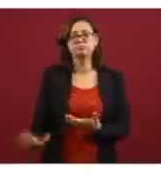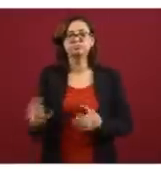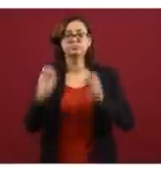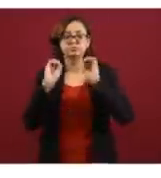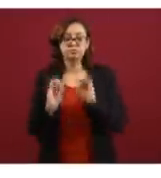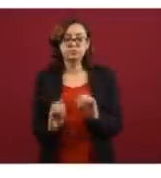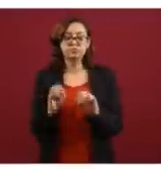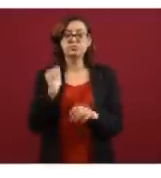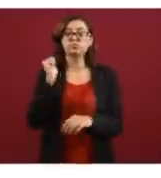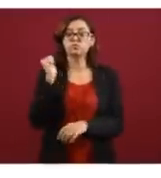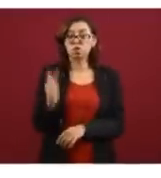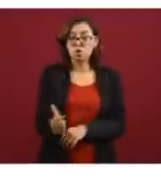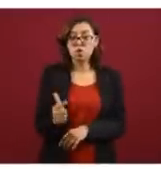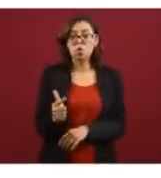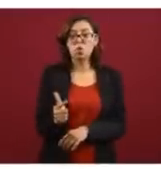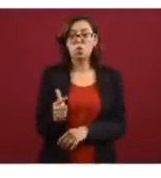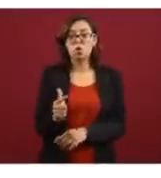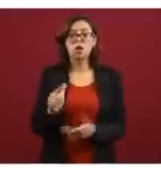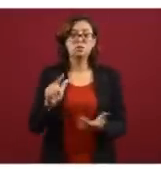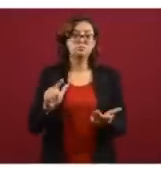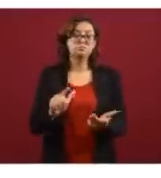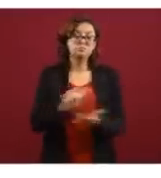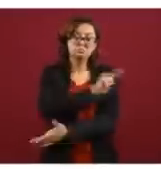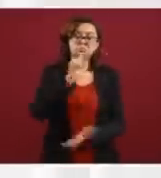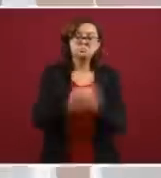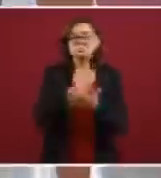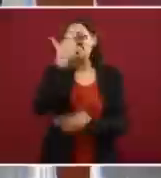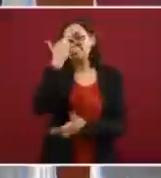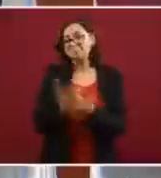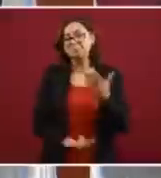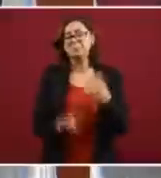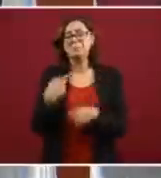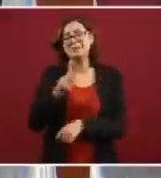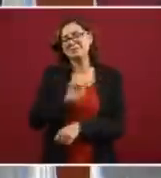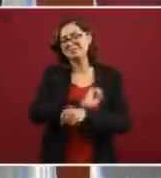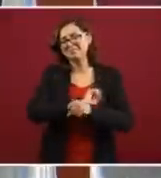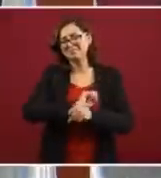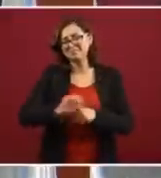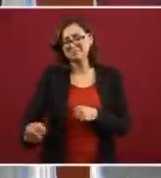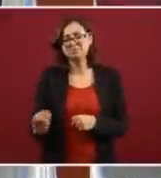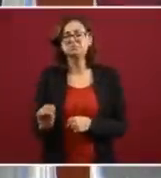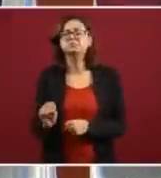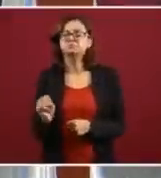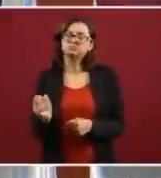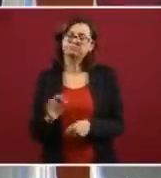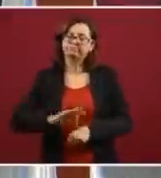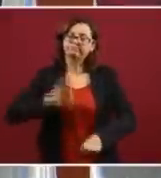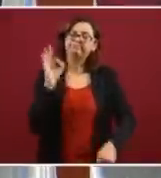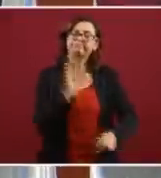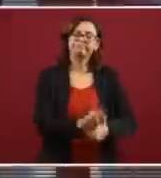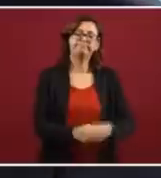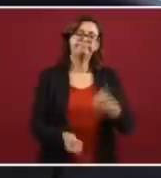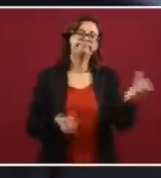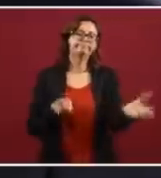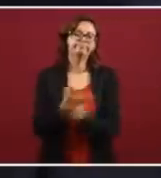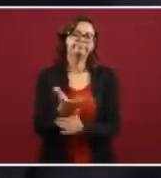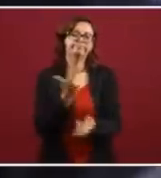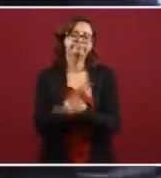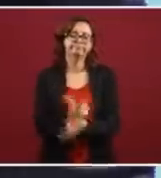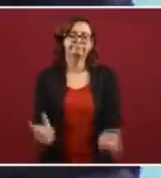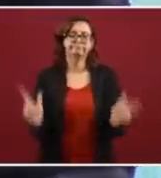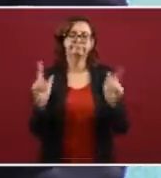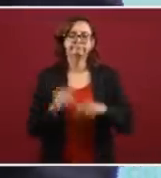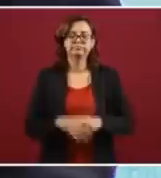cometido delitos menores, no gravosos, quienes pudieran verse beneficiarios de este proceso